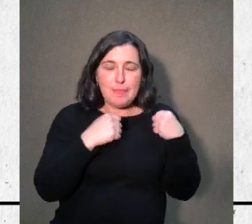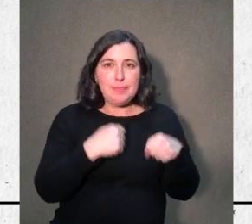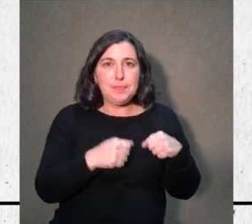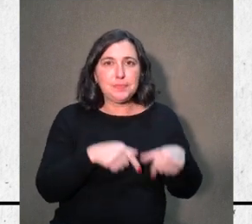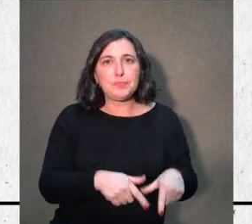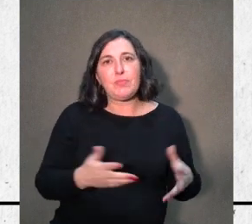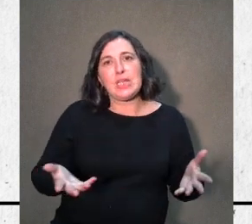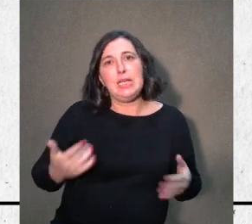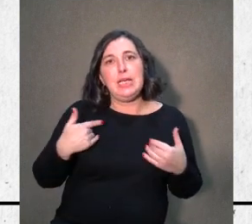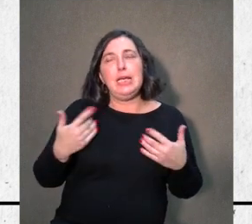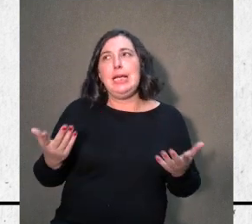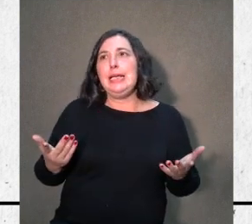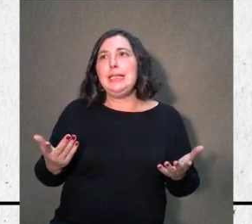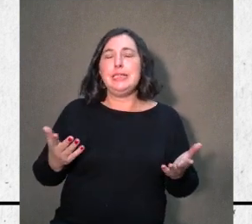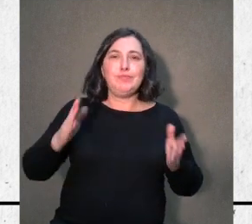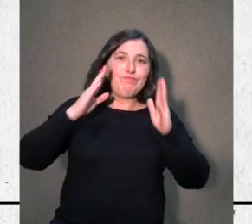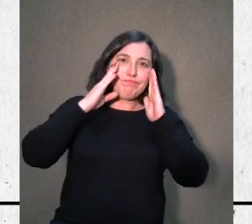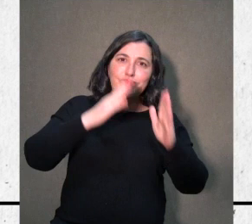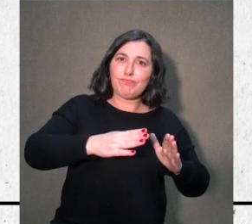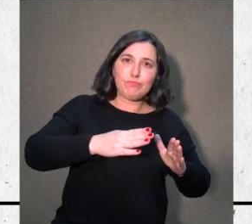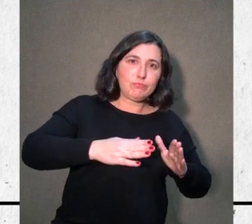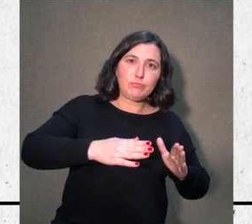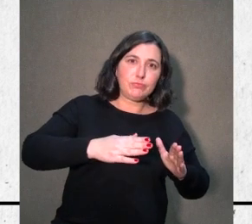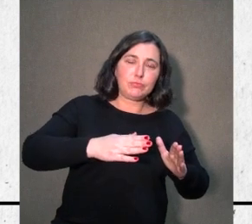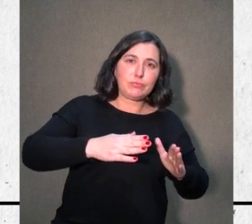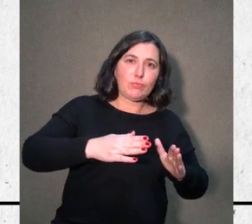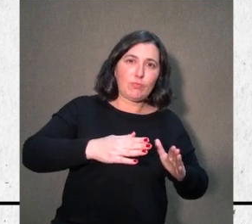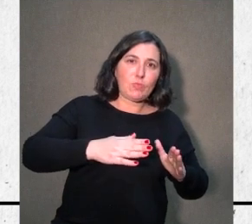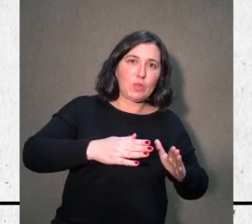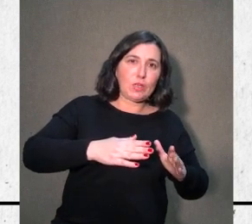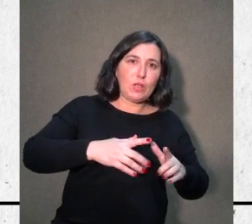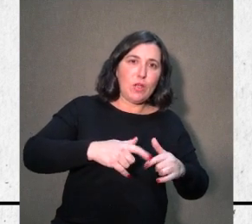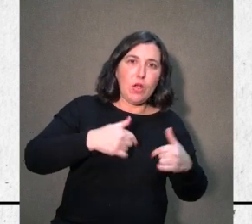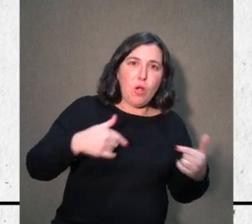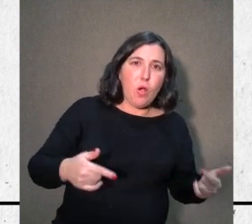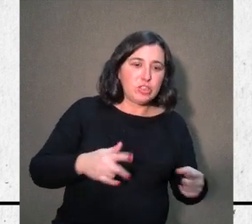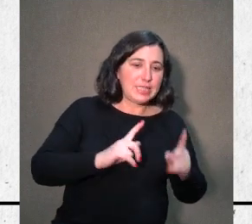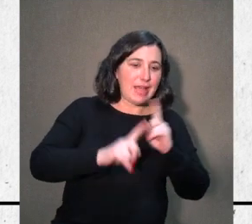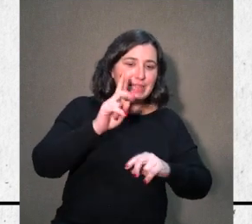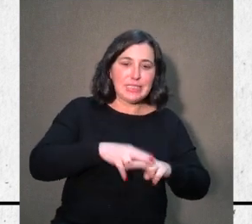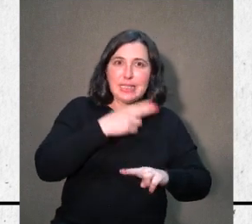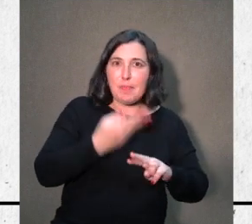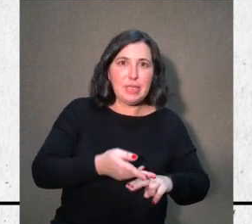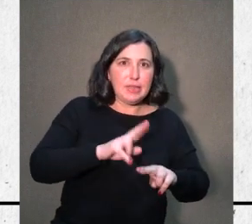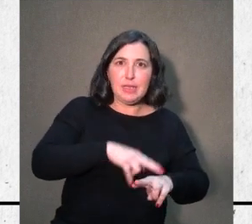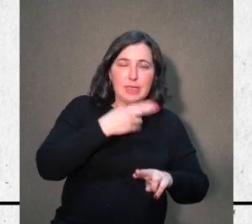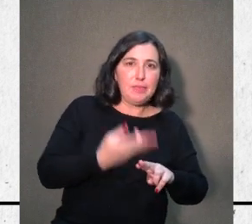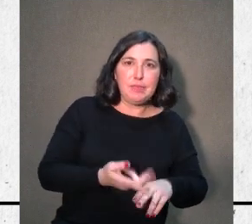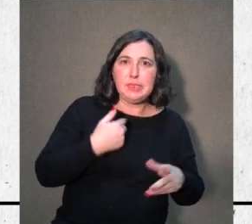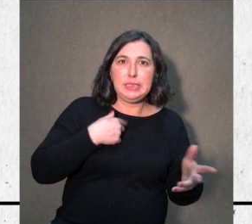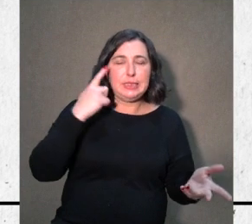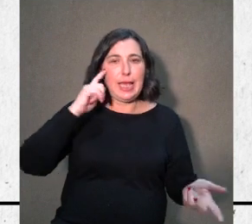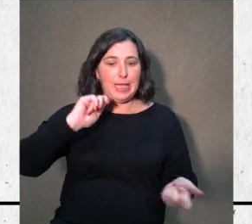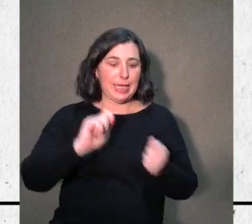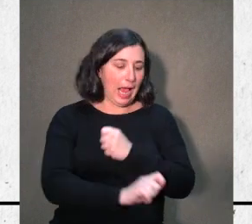uno se mete a estudiar cosas que quizás tienen mucha repetición, y claro, vas un poco de un frío a un calor intenso, ¿no?